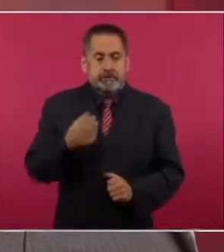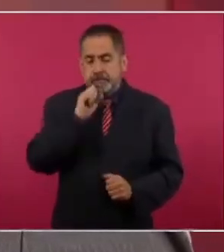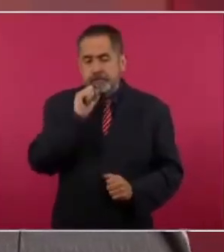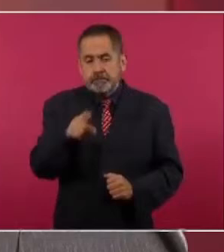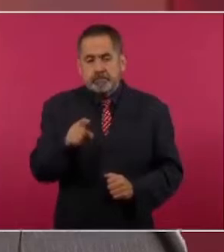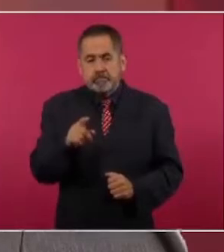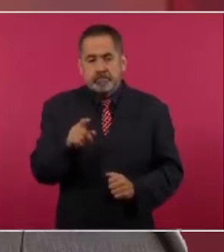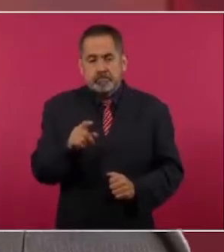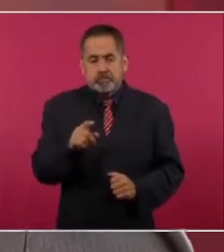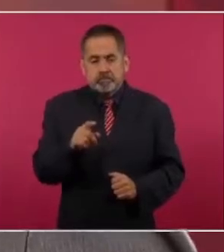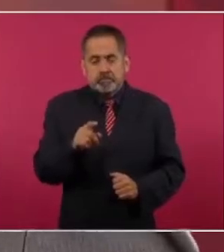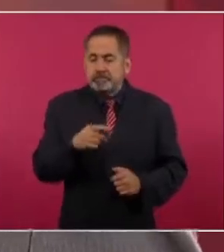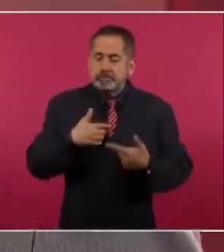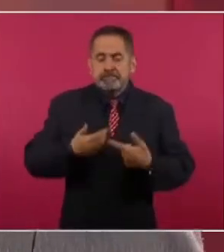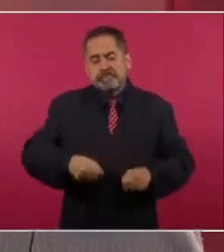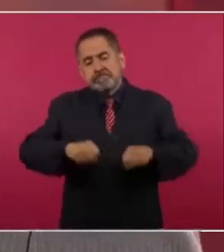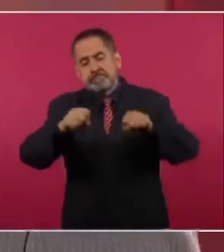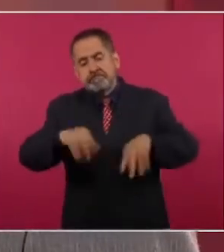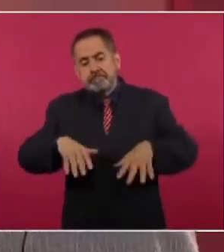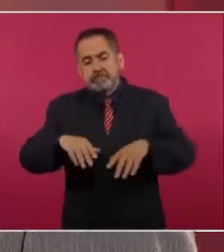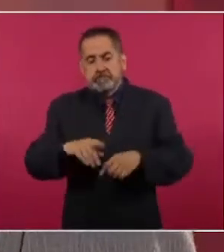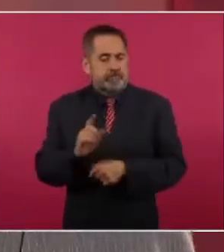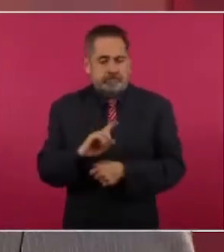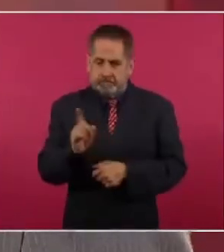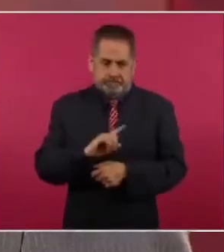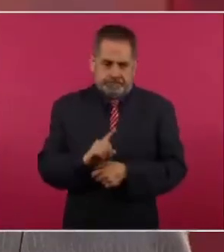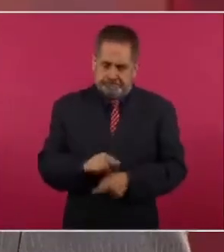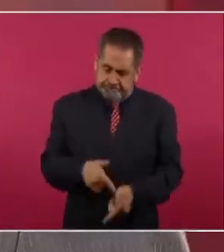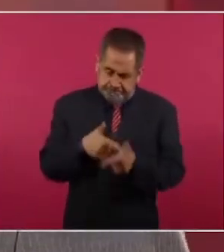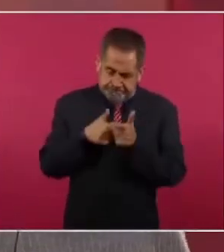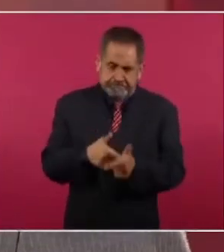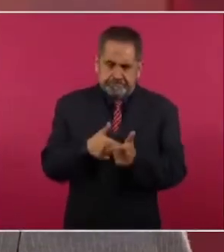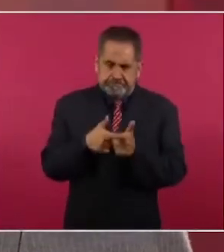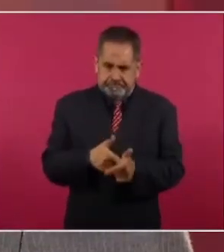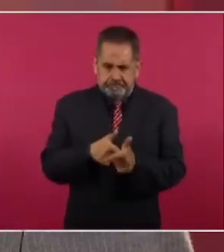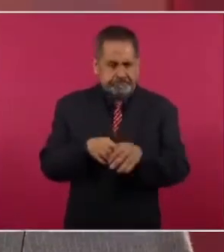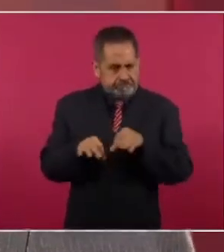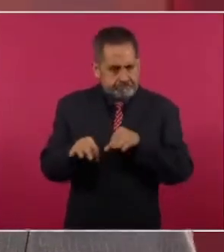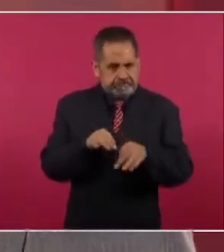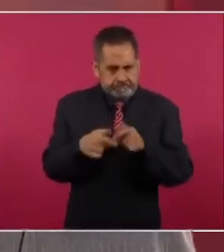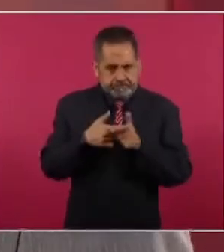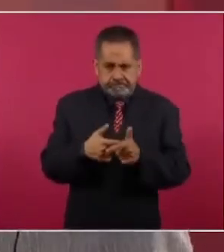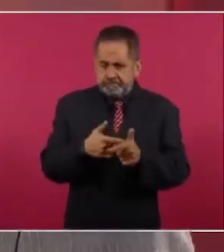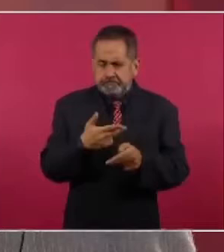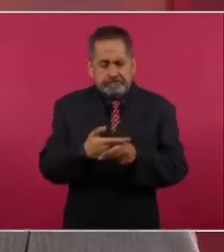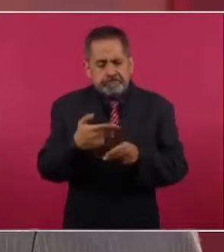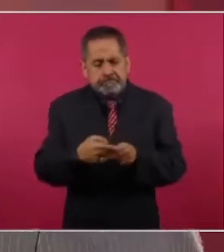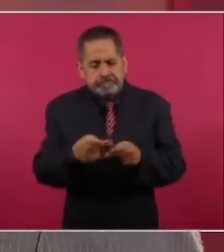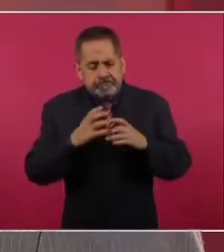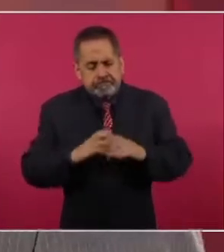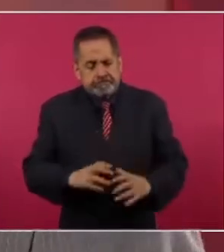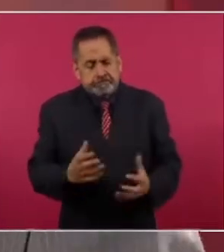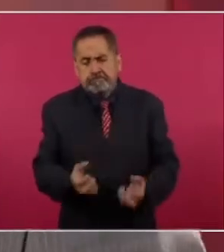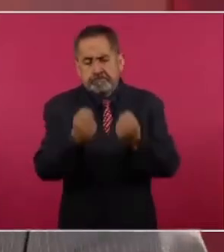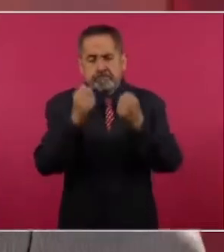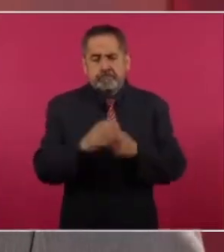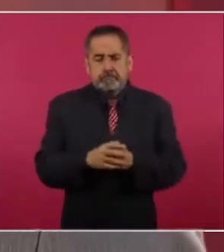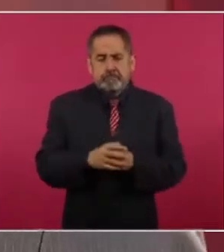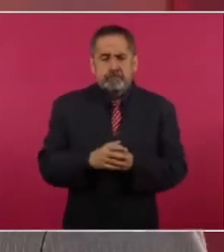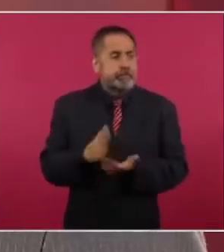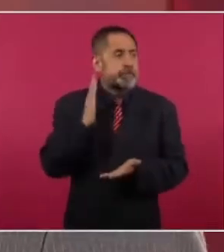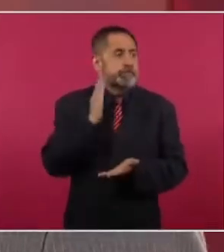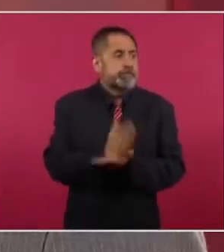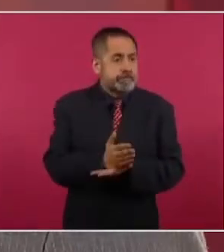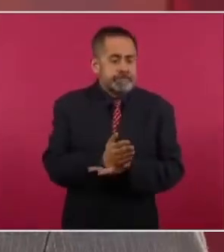y no vamos a dejar de trabajar en el rescate. No se va a parar el